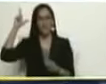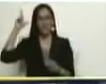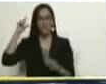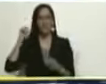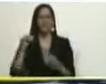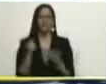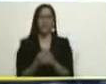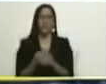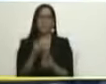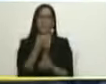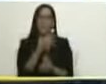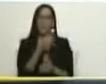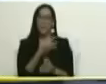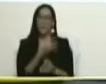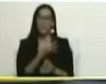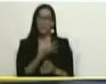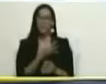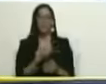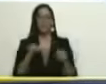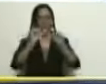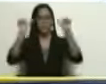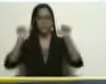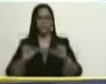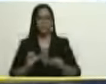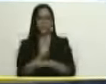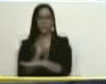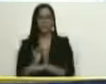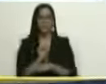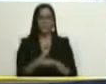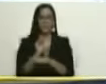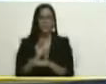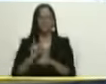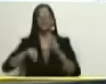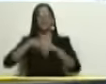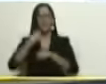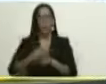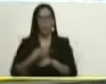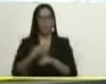los medicamentos, de los sistemas de protección y luego de las vacunas.